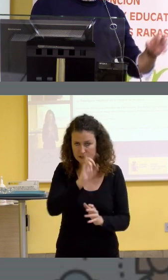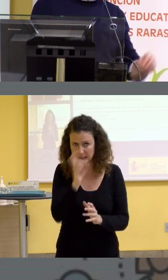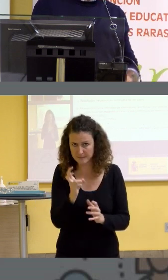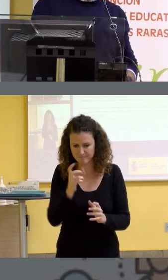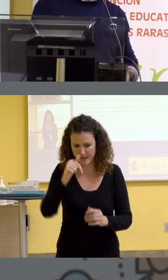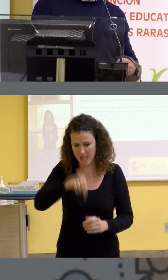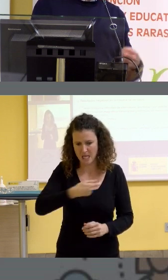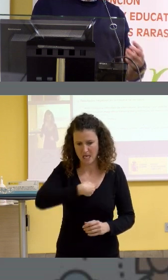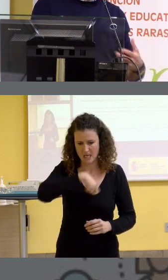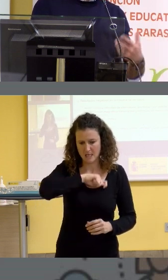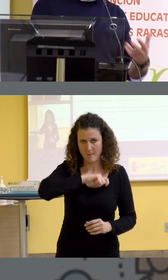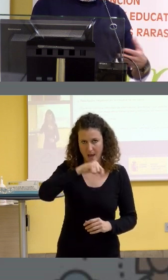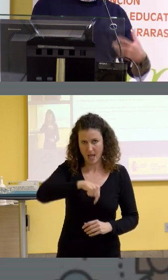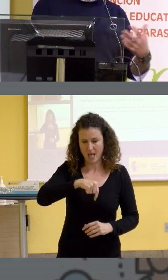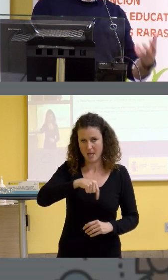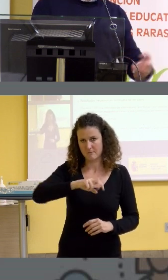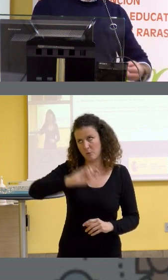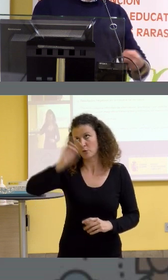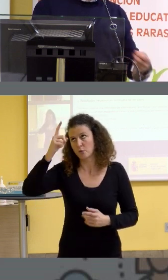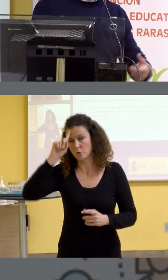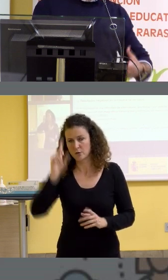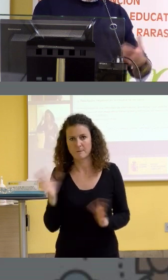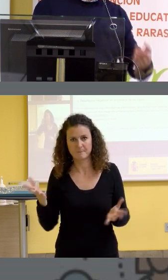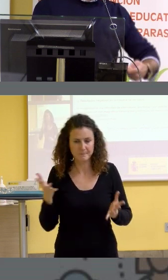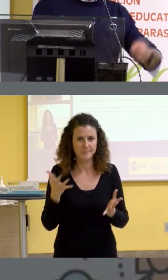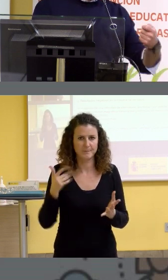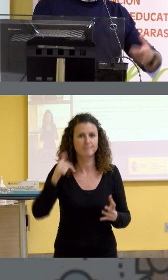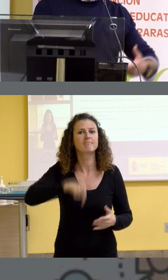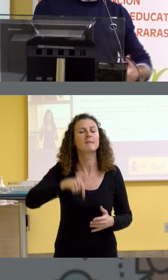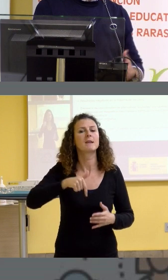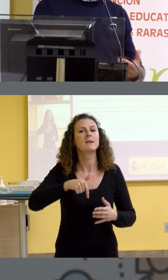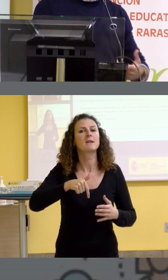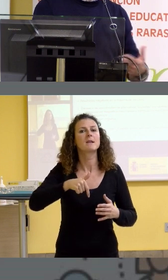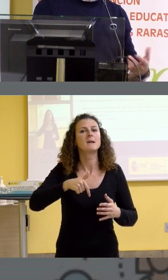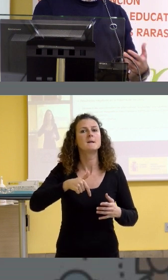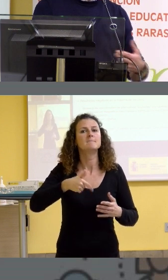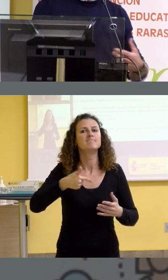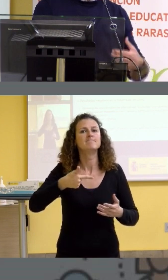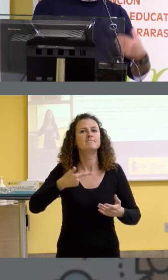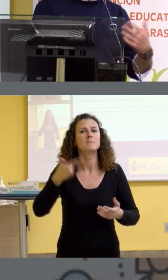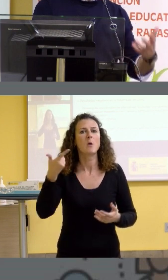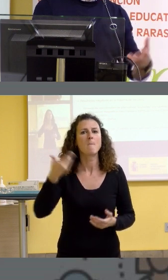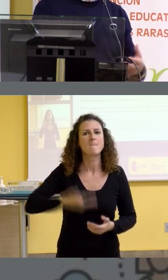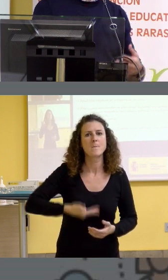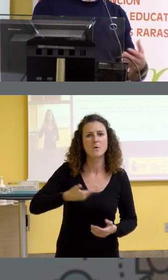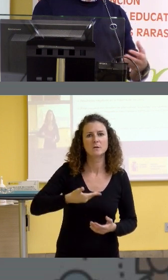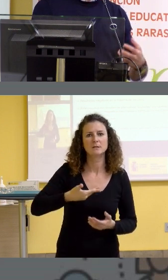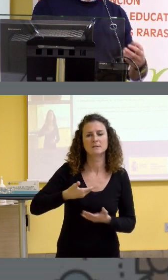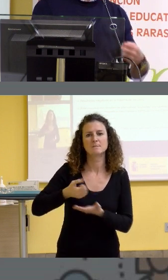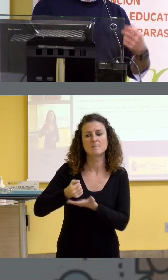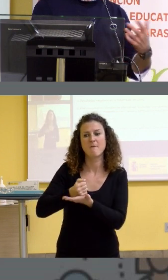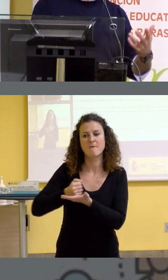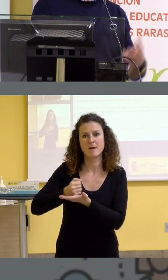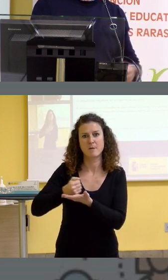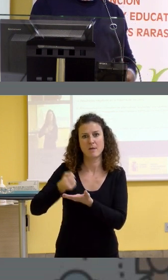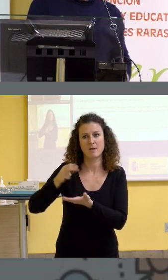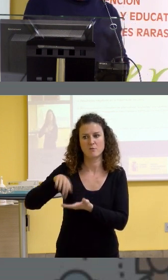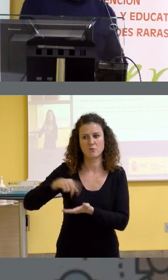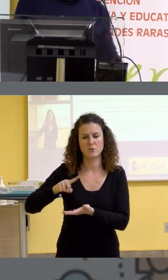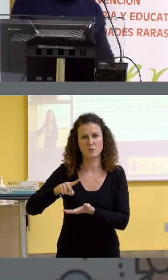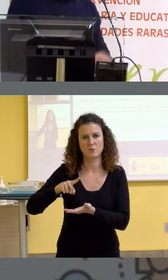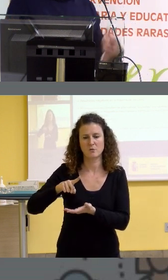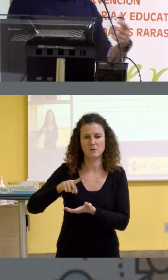sé en otros, no hay una regulación, vamos a llamar, muy potente en cuanto a lo que no es farmacológico. Es todo muy